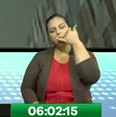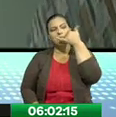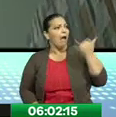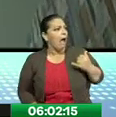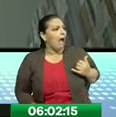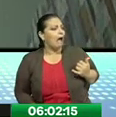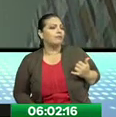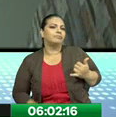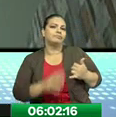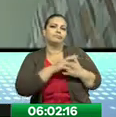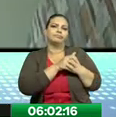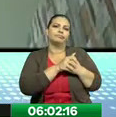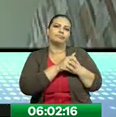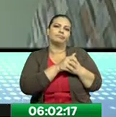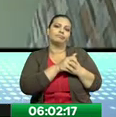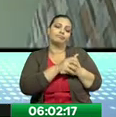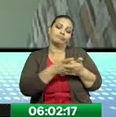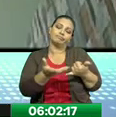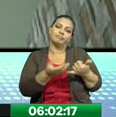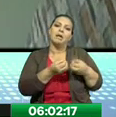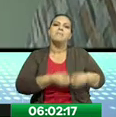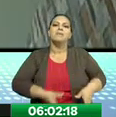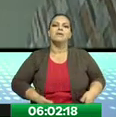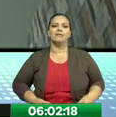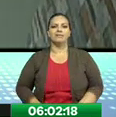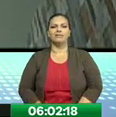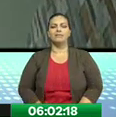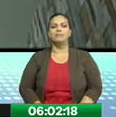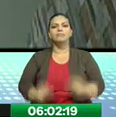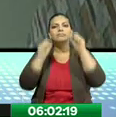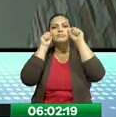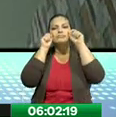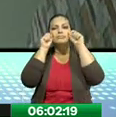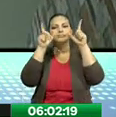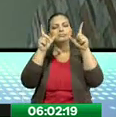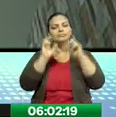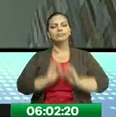ojo al parche. Así, seguimos, pila, Marina. Ojo. Ojo al piojo, mosca, pili.